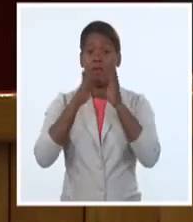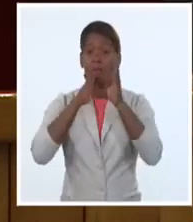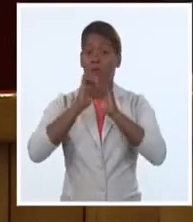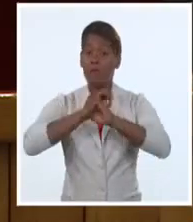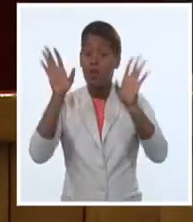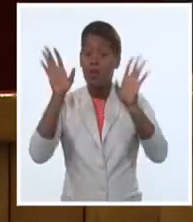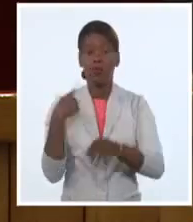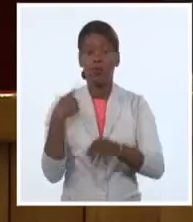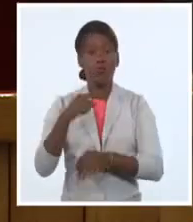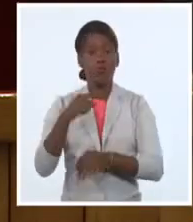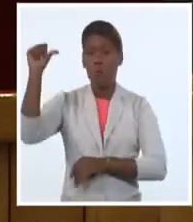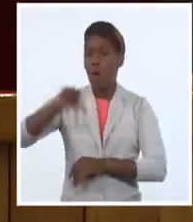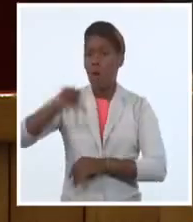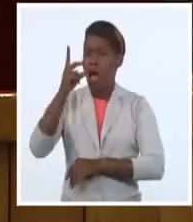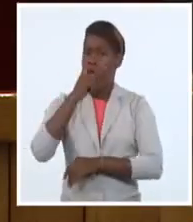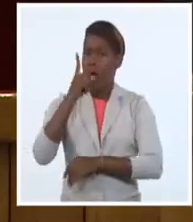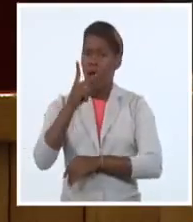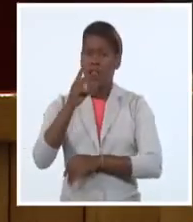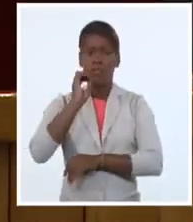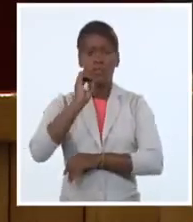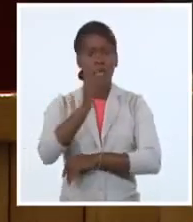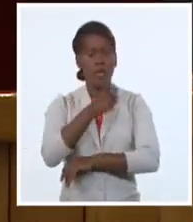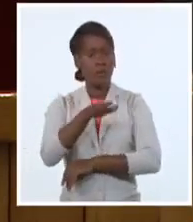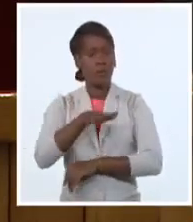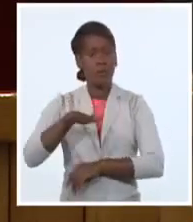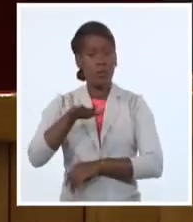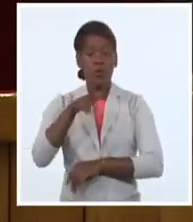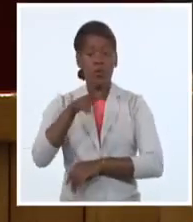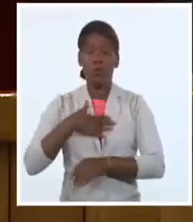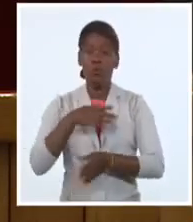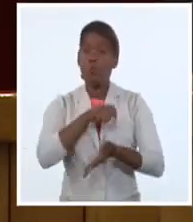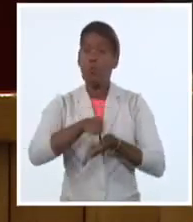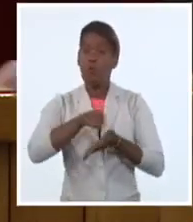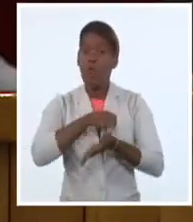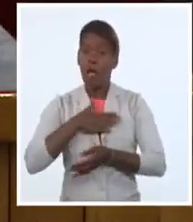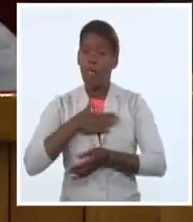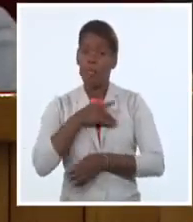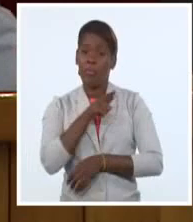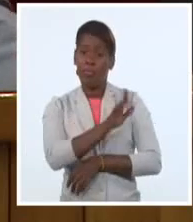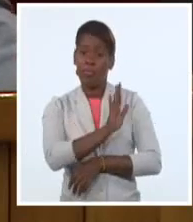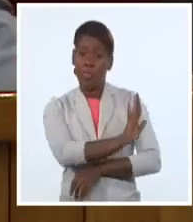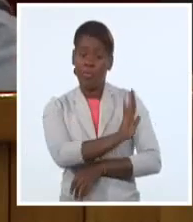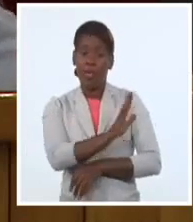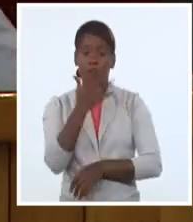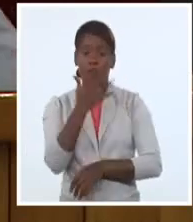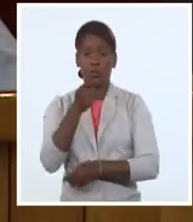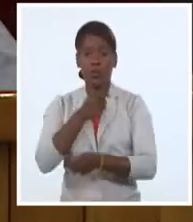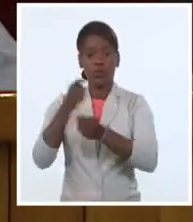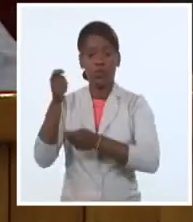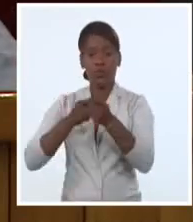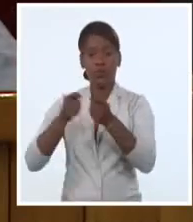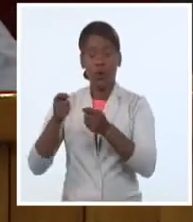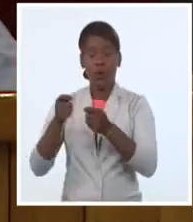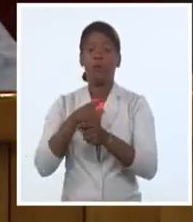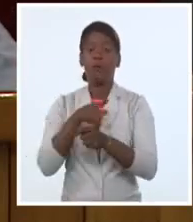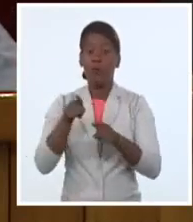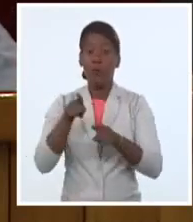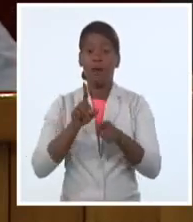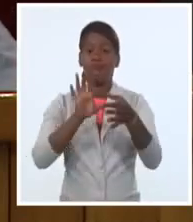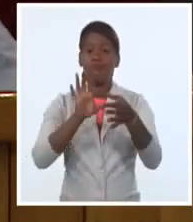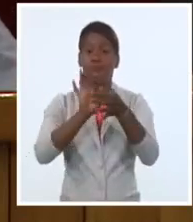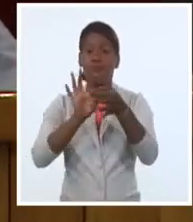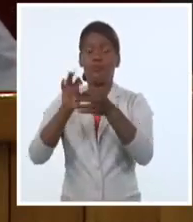ciudadanía. Ese plan incluye además el propósito de tratar de lograr que otros países se sumen a las medidas de agresión